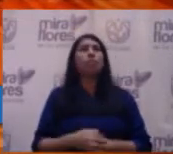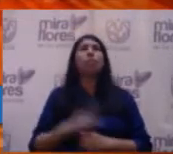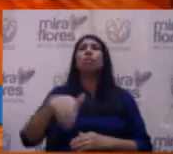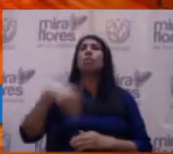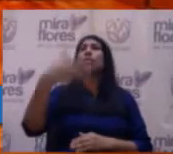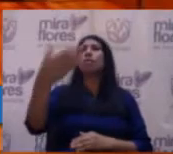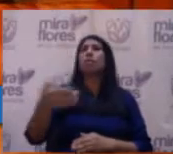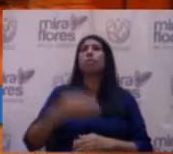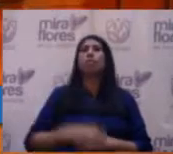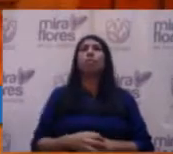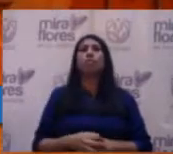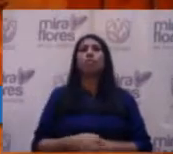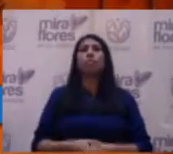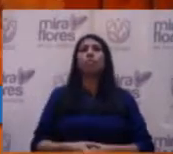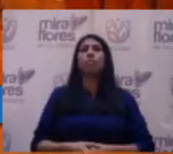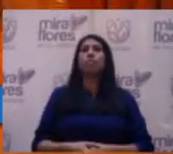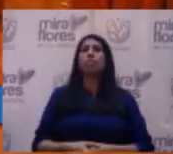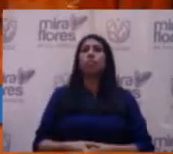siguiente punto.